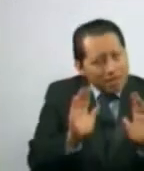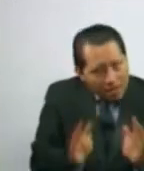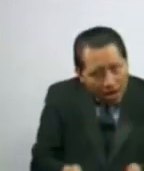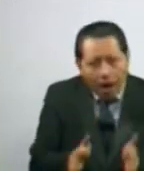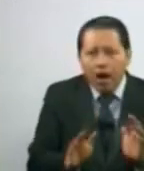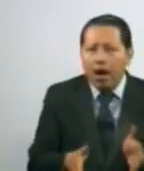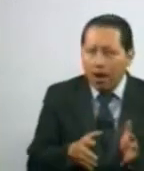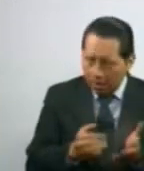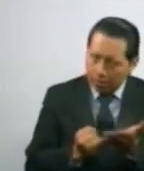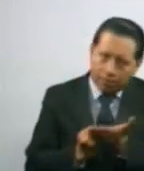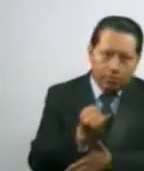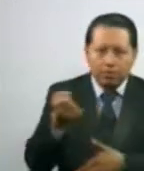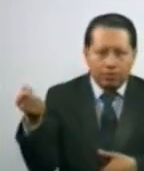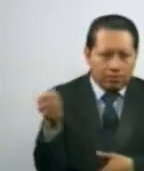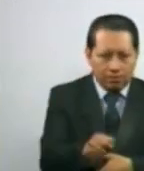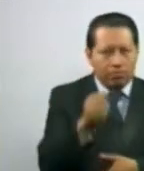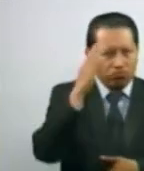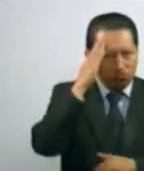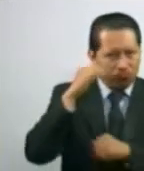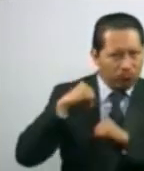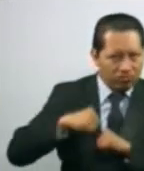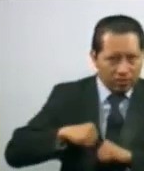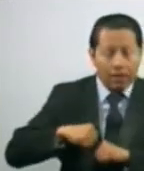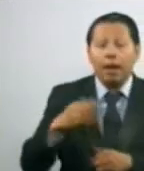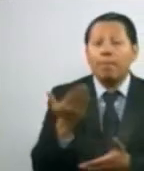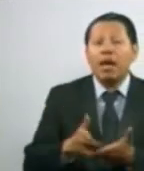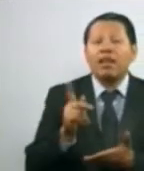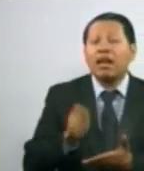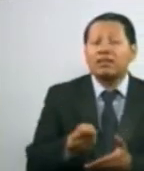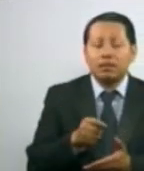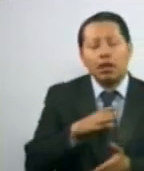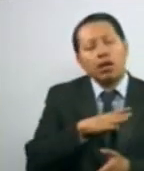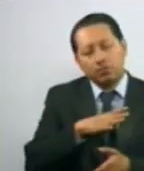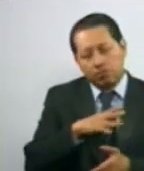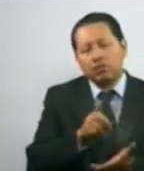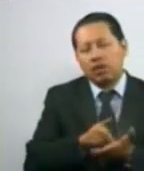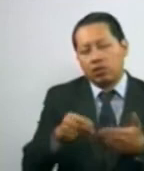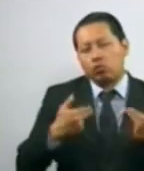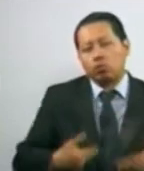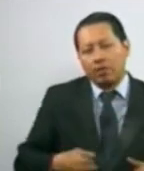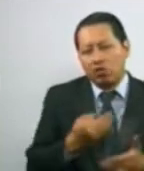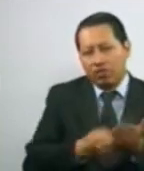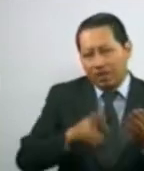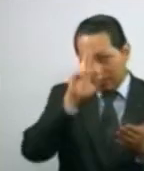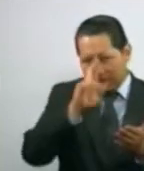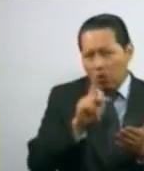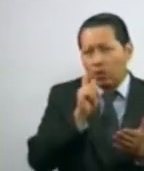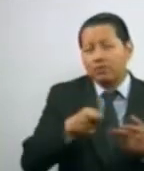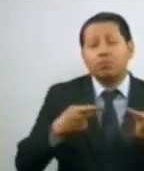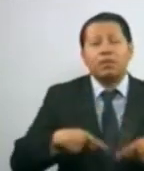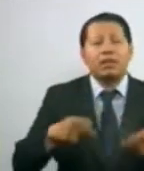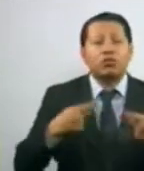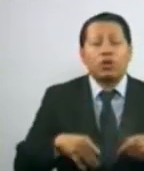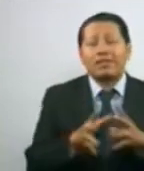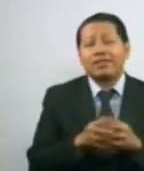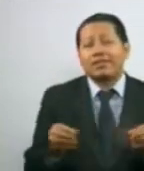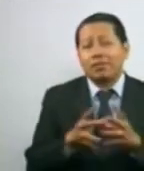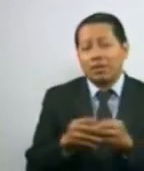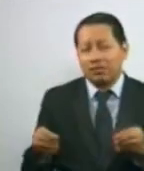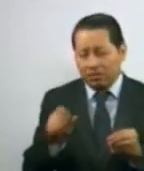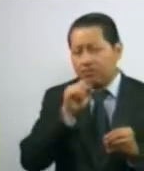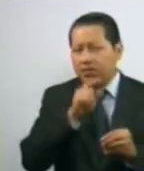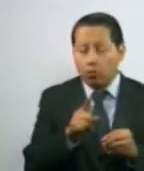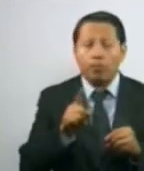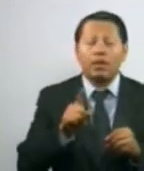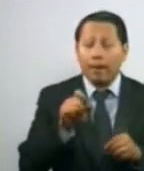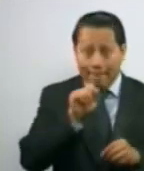dicho titular. Por otro lado, es inevitable que cuando hablamos de violaciones a derechos humanos hablemos de personas desaparecidas en nuestro país. La